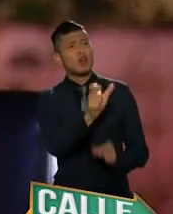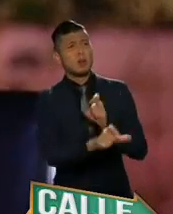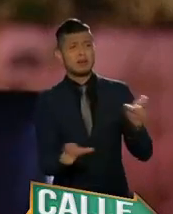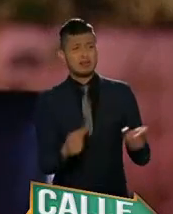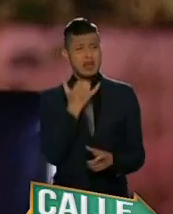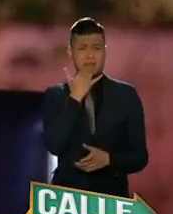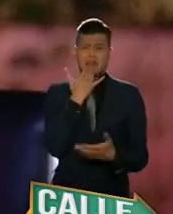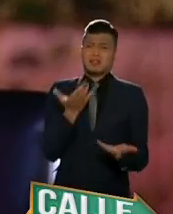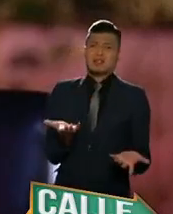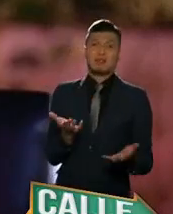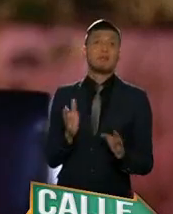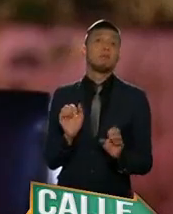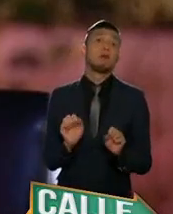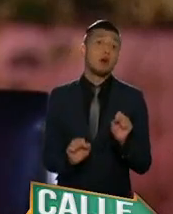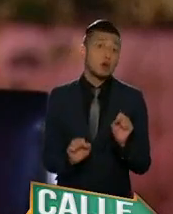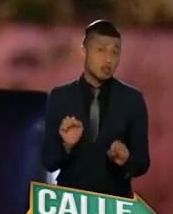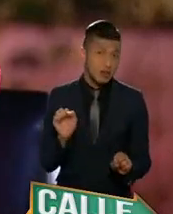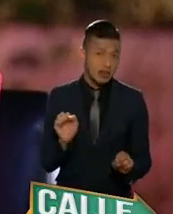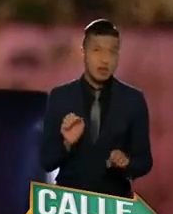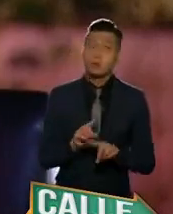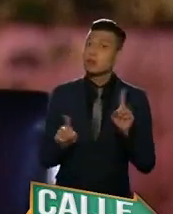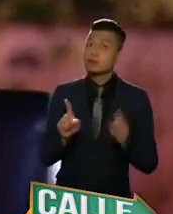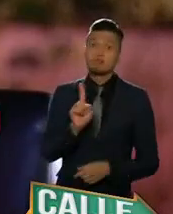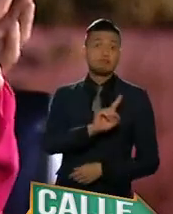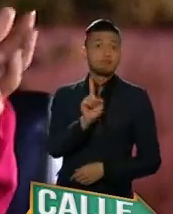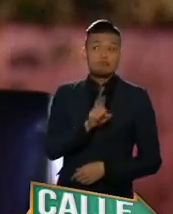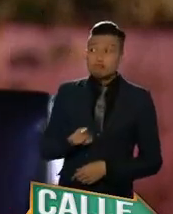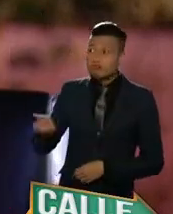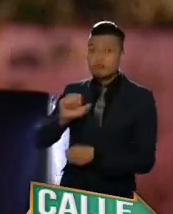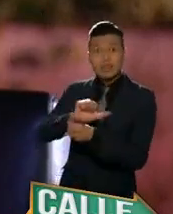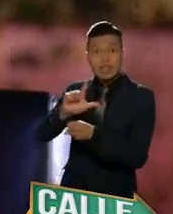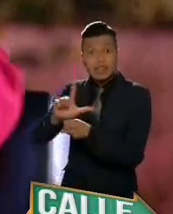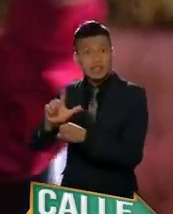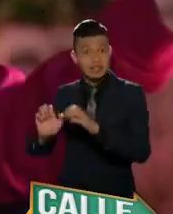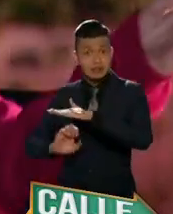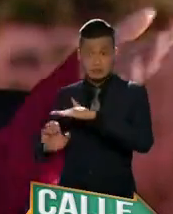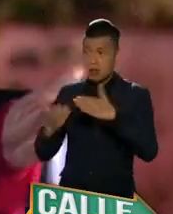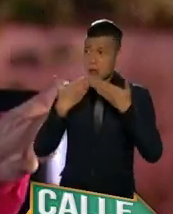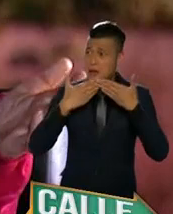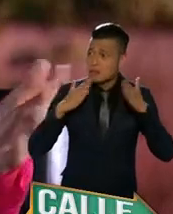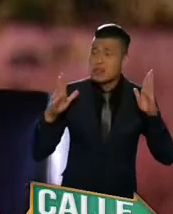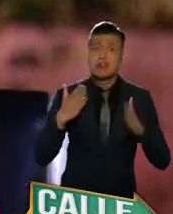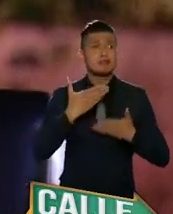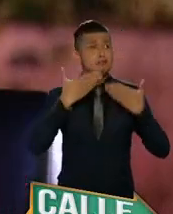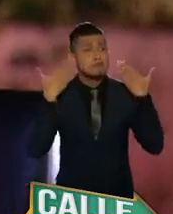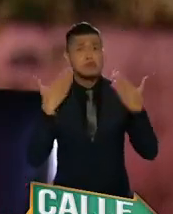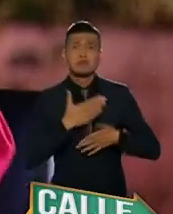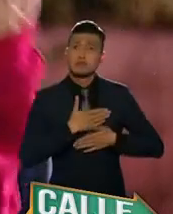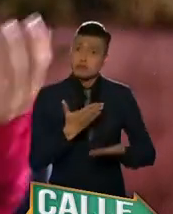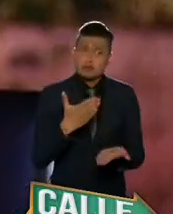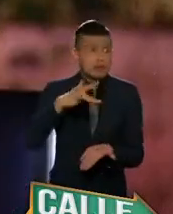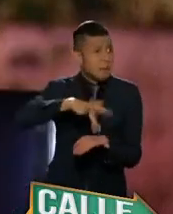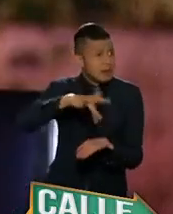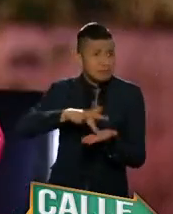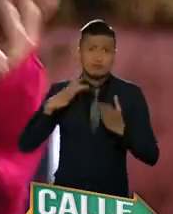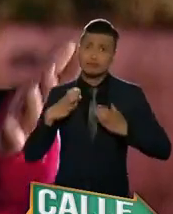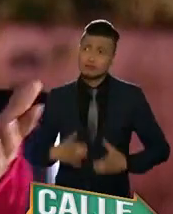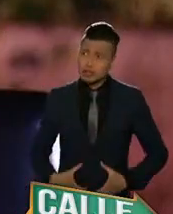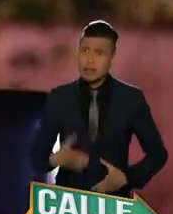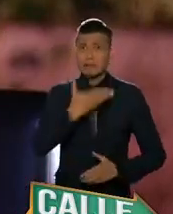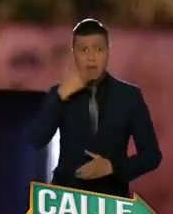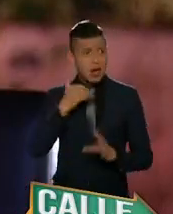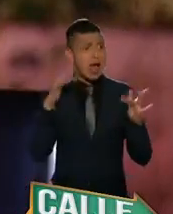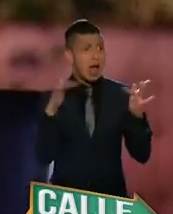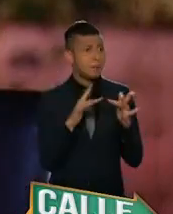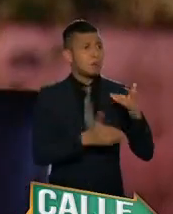meter. Nada, total gratitud, en general toda la apertura, perfecto que participe más ciudadanía, eso le da más legitimidad, más pertinencia